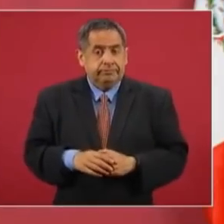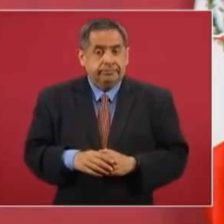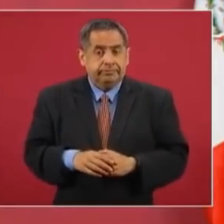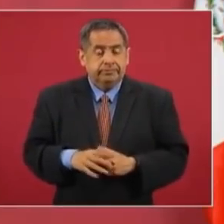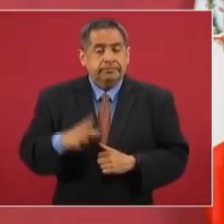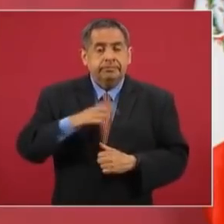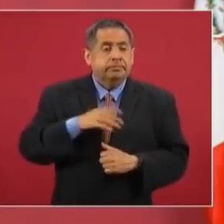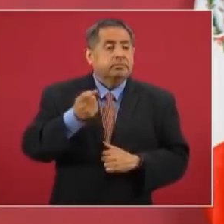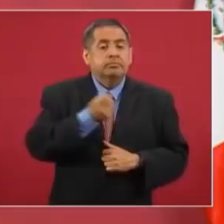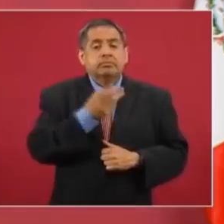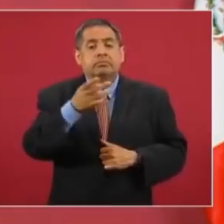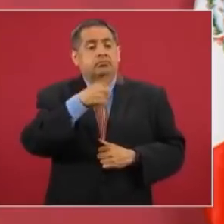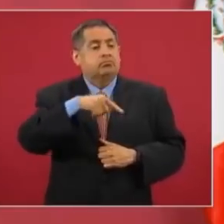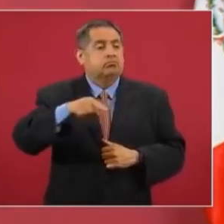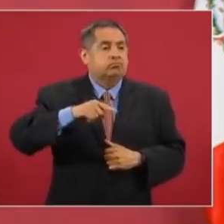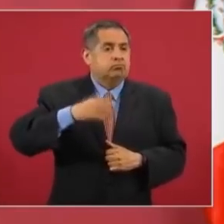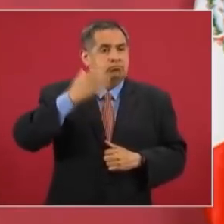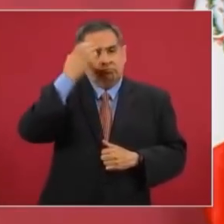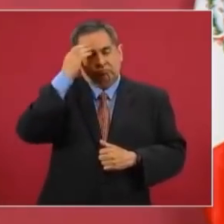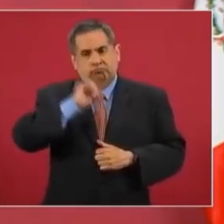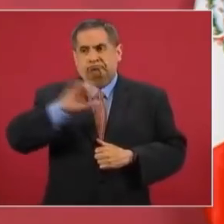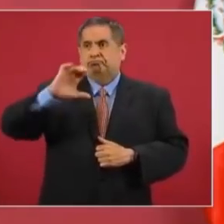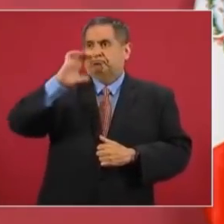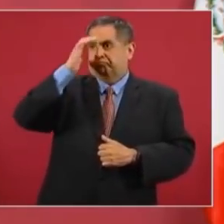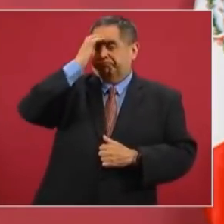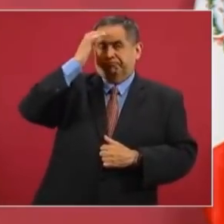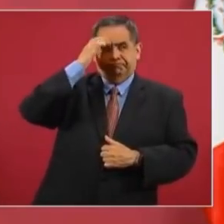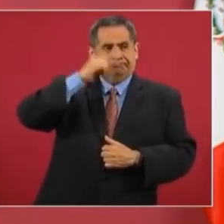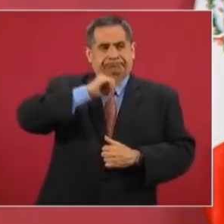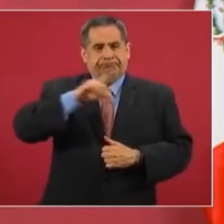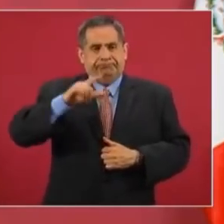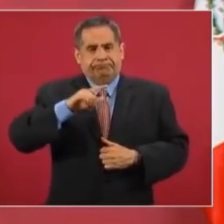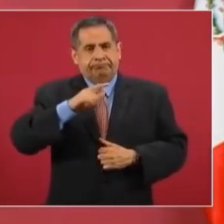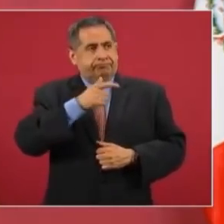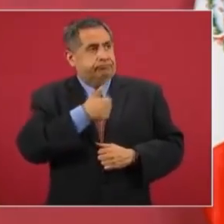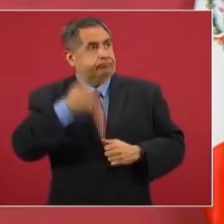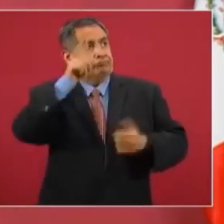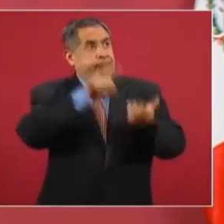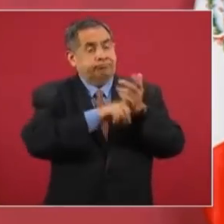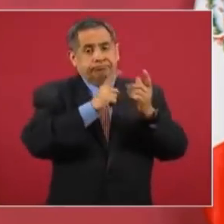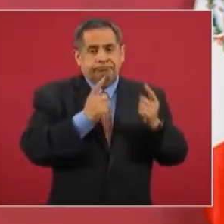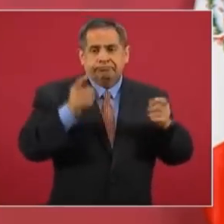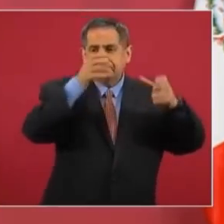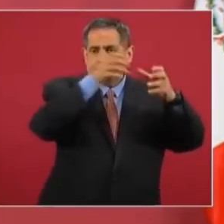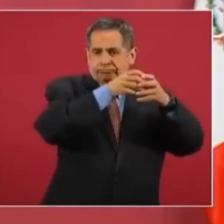hay algunos que son muy famosos, pero arriba